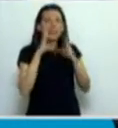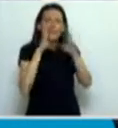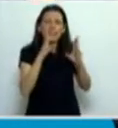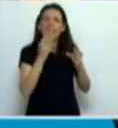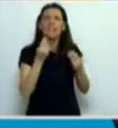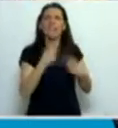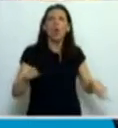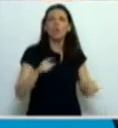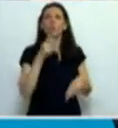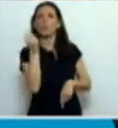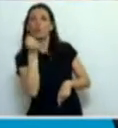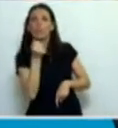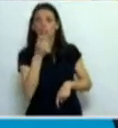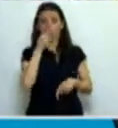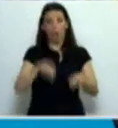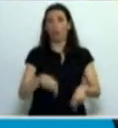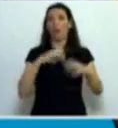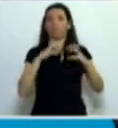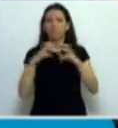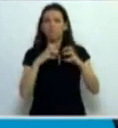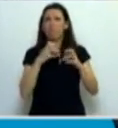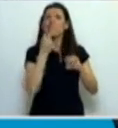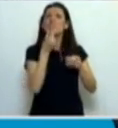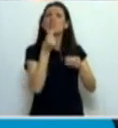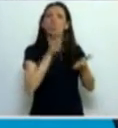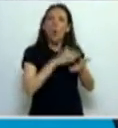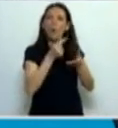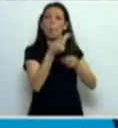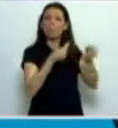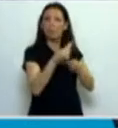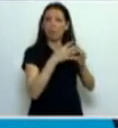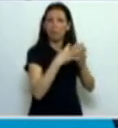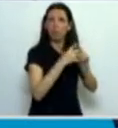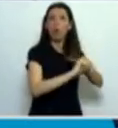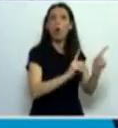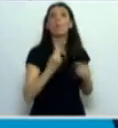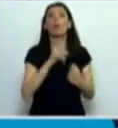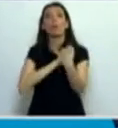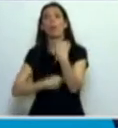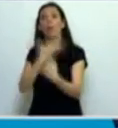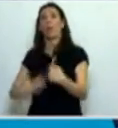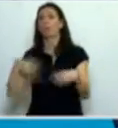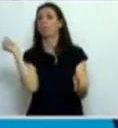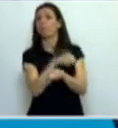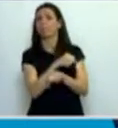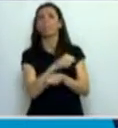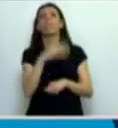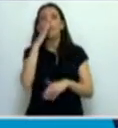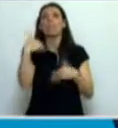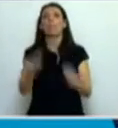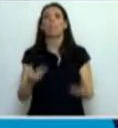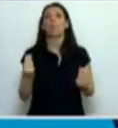Un Congreso que no discute esas modificaciones presupuestarias porque el Poder Ejecutivo decide ignorarlo y luego